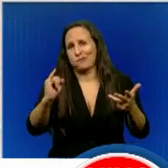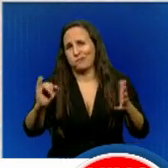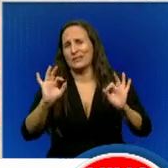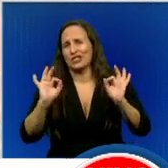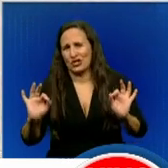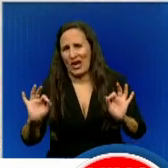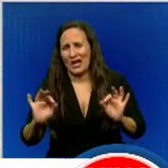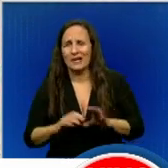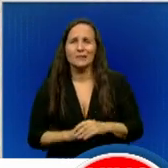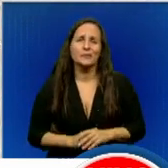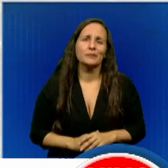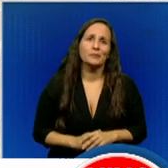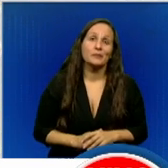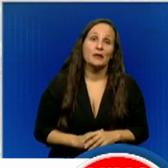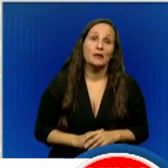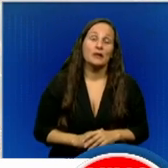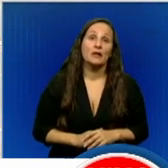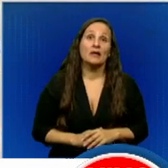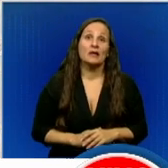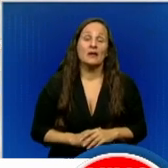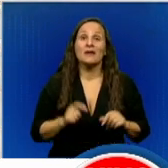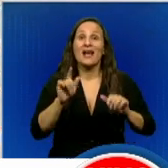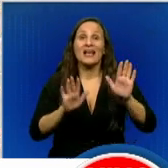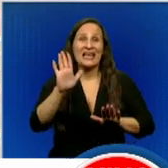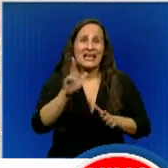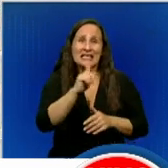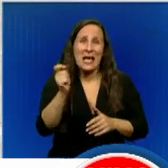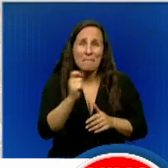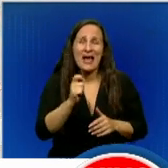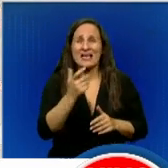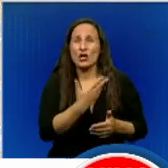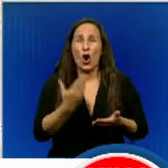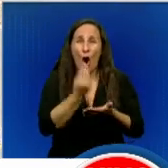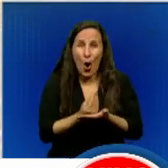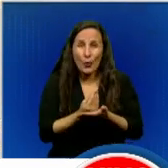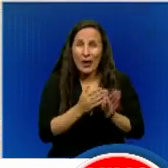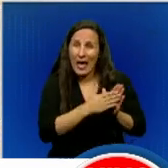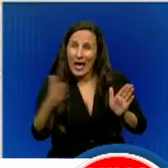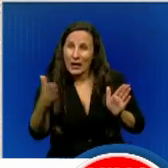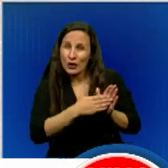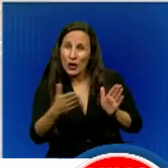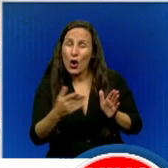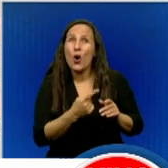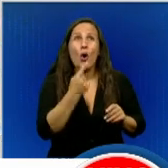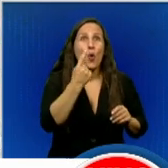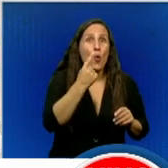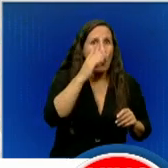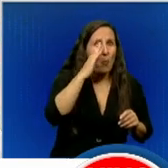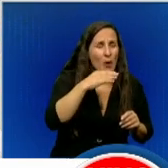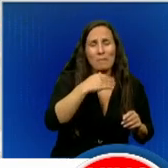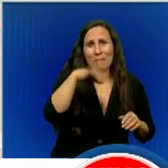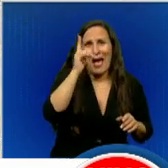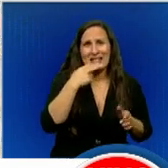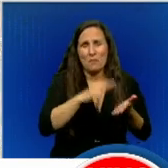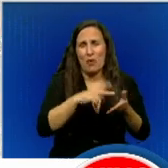una en los 15 el especie de gobierno o sea la razón de más de una por mes